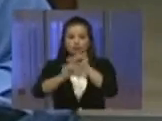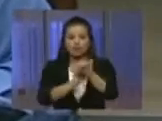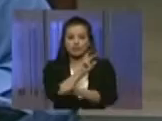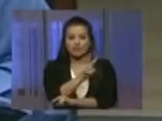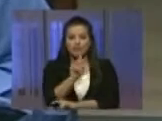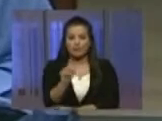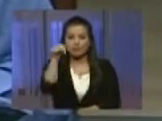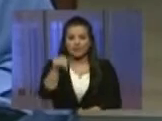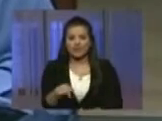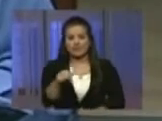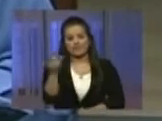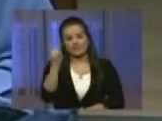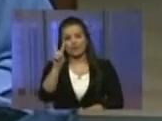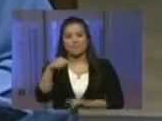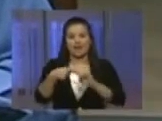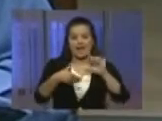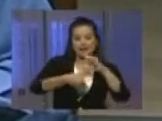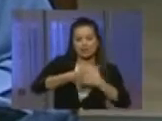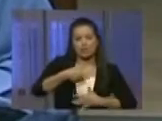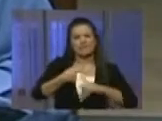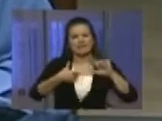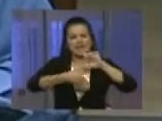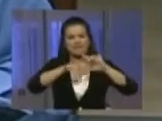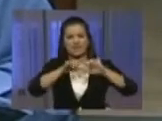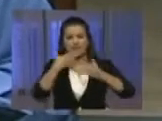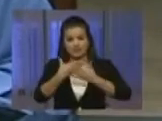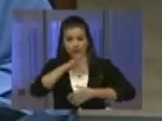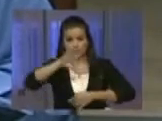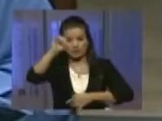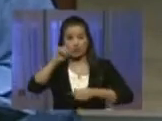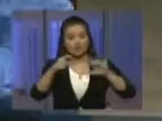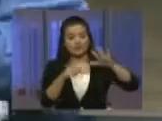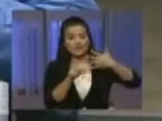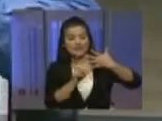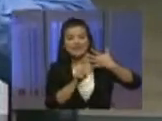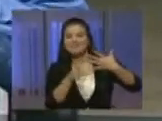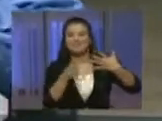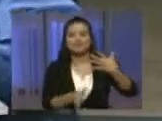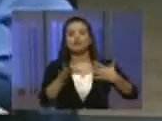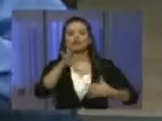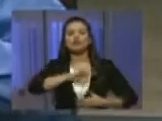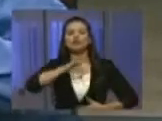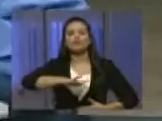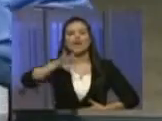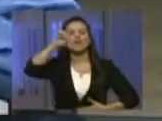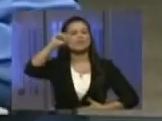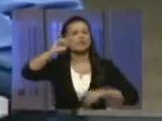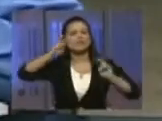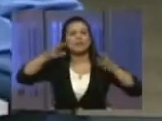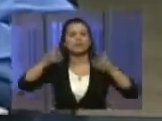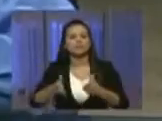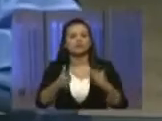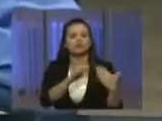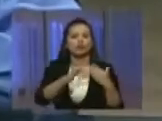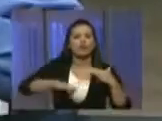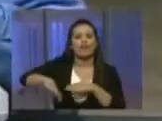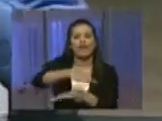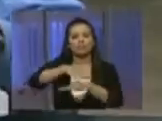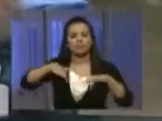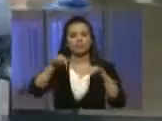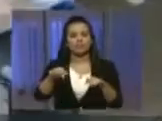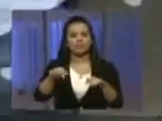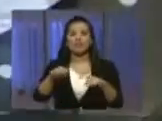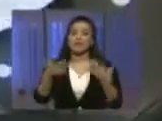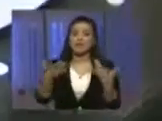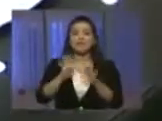latinoamericano caribeño el socialismo en lo social el modelo social y para eso creó las misiones y